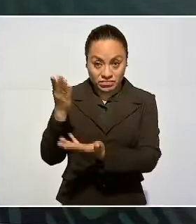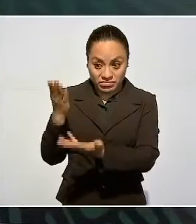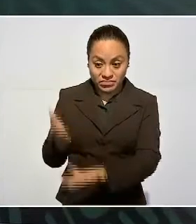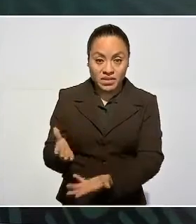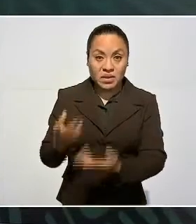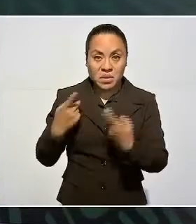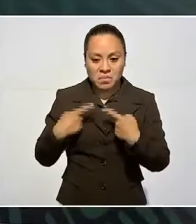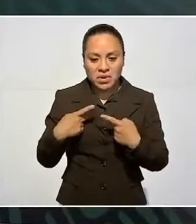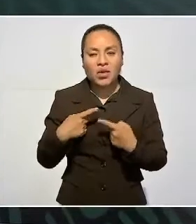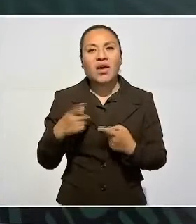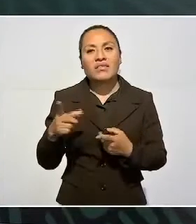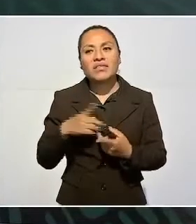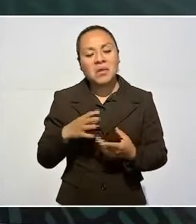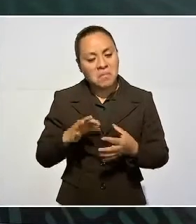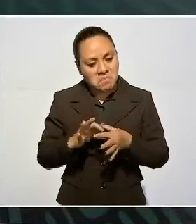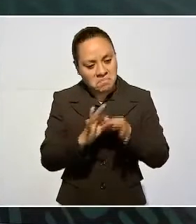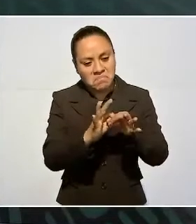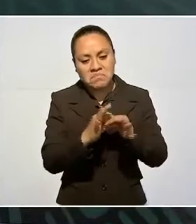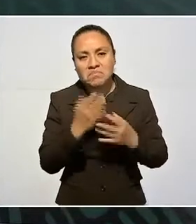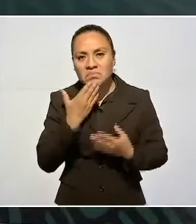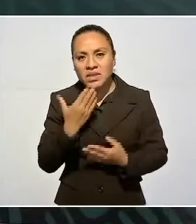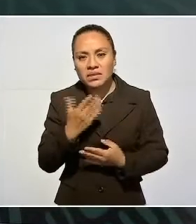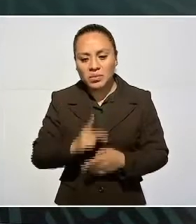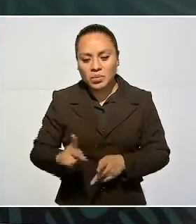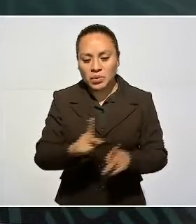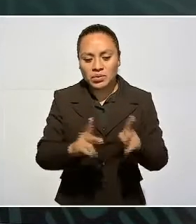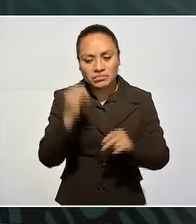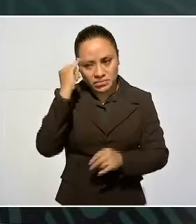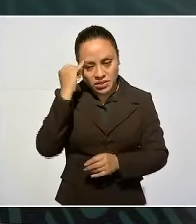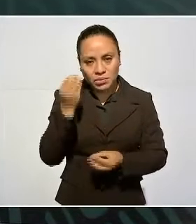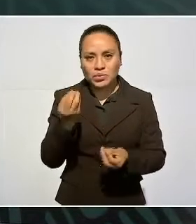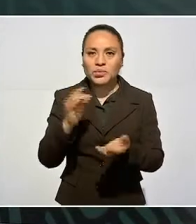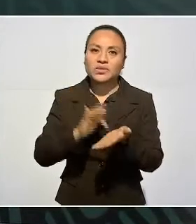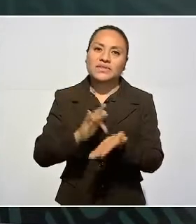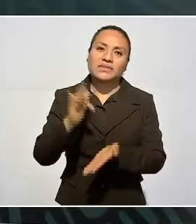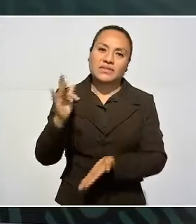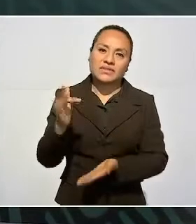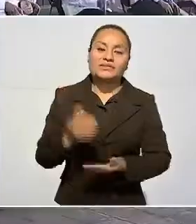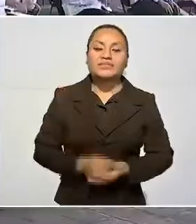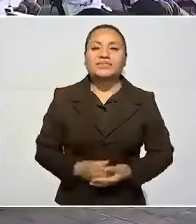gran aliado de los pueblos indígenas de México. Muchas gracias.